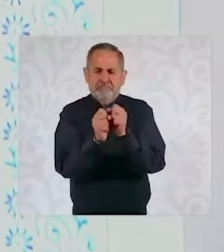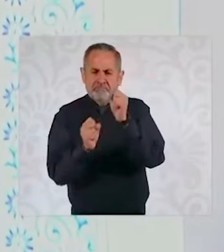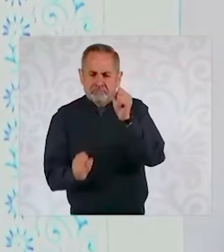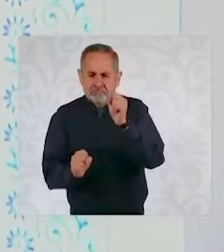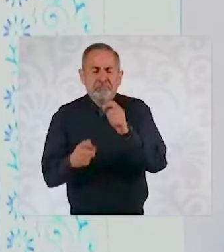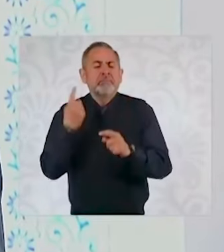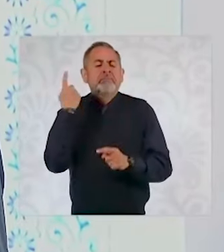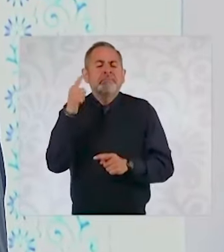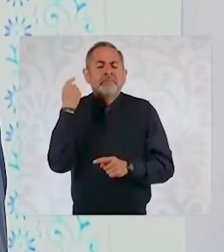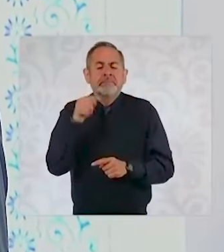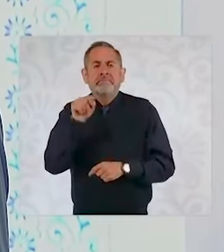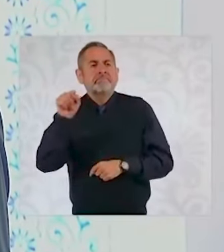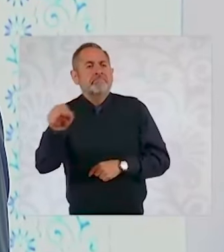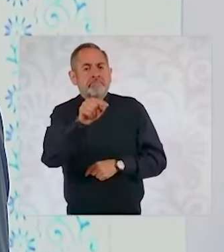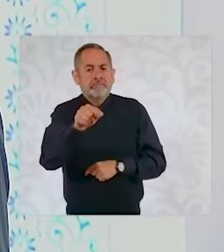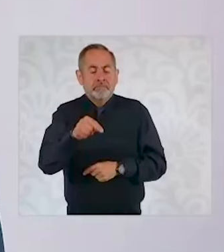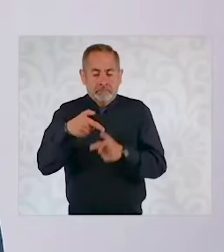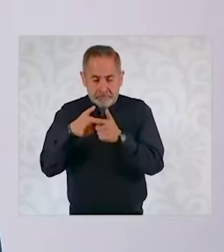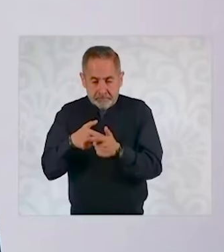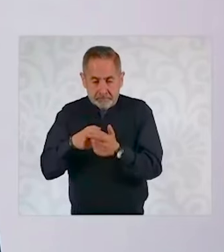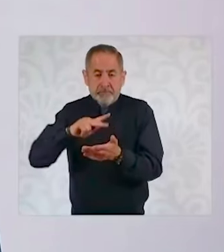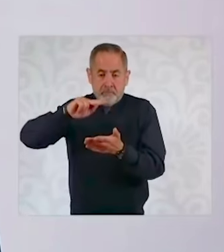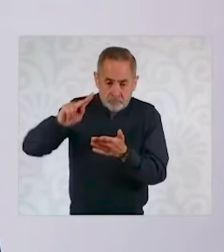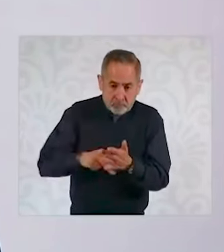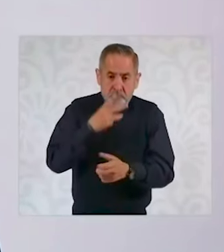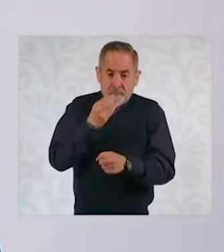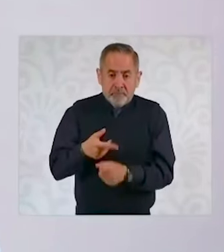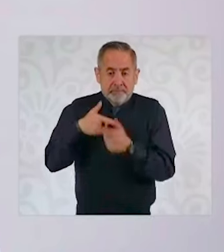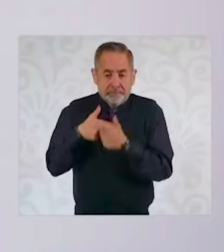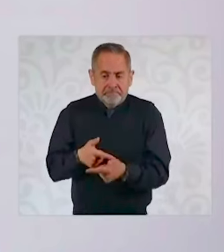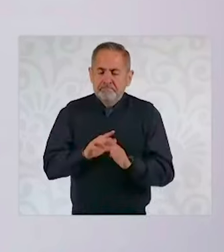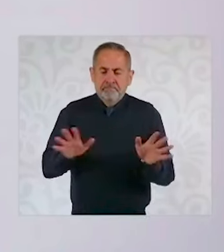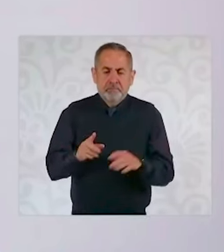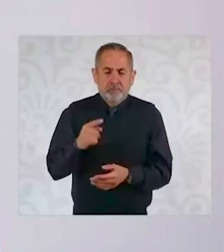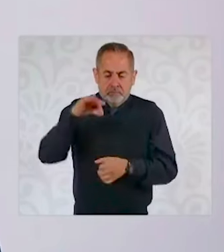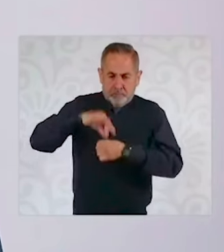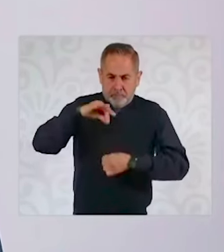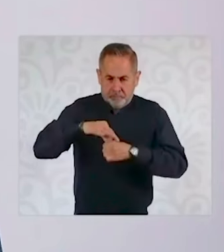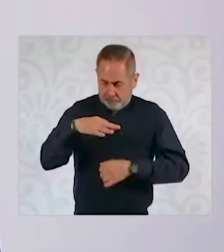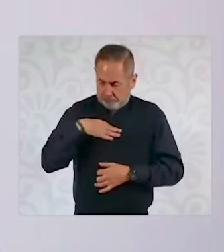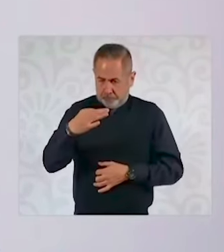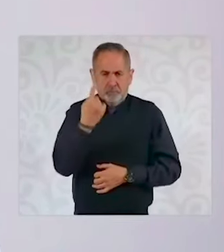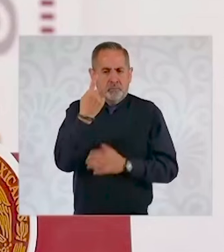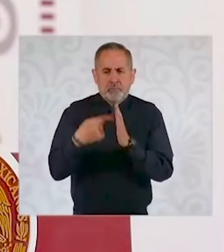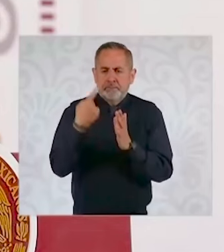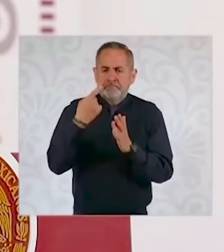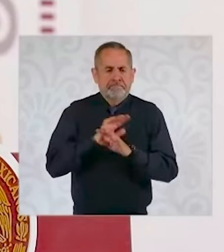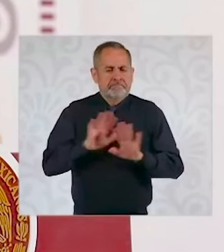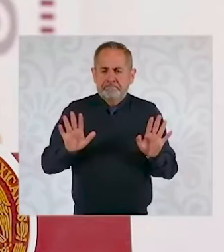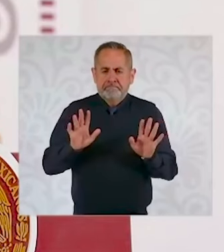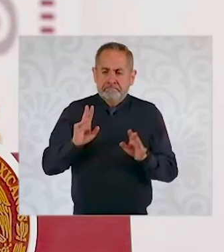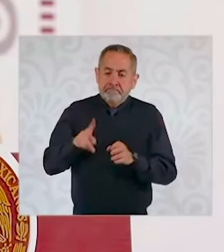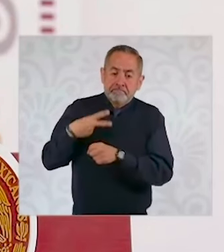reelección en ningún cargo de elección popular el próximo año y va a estar acompañada